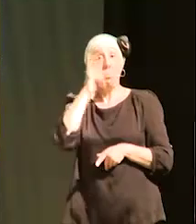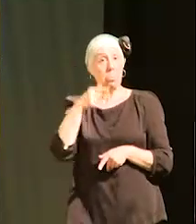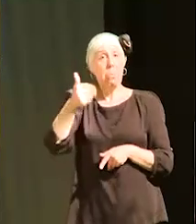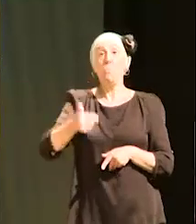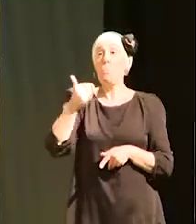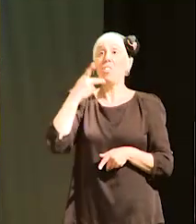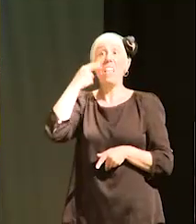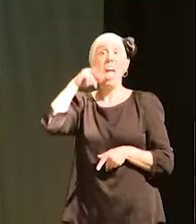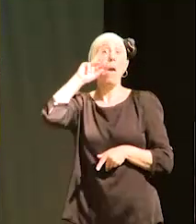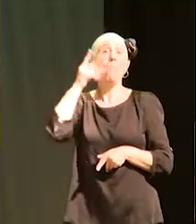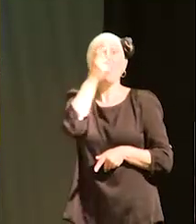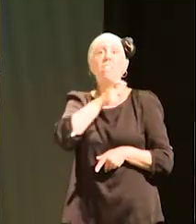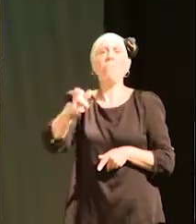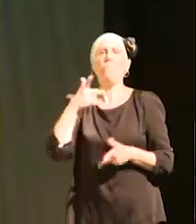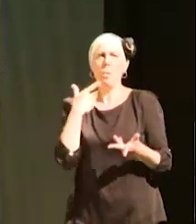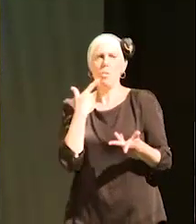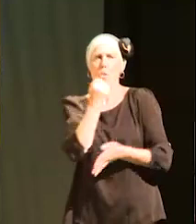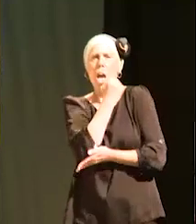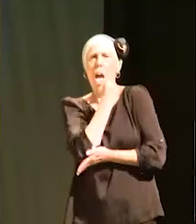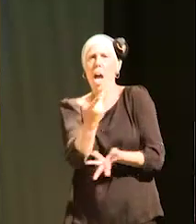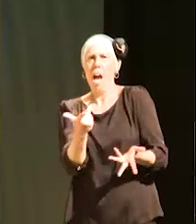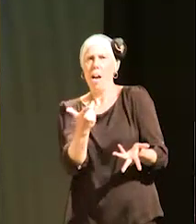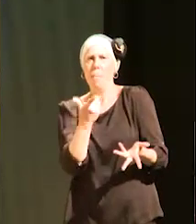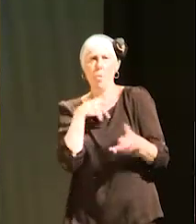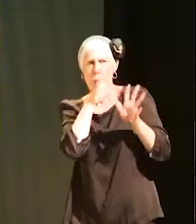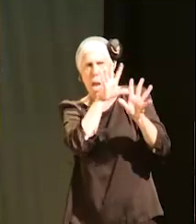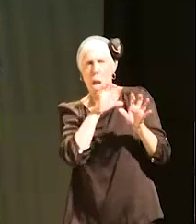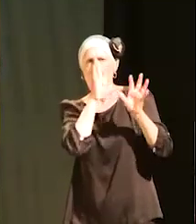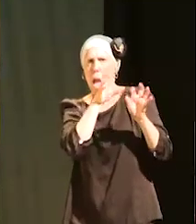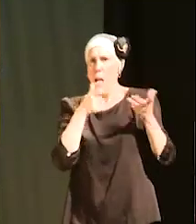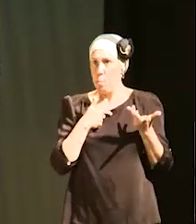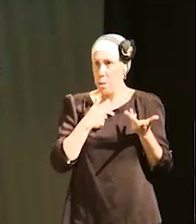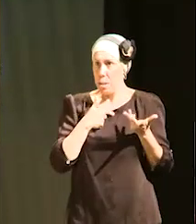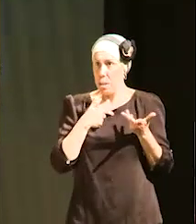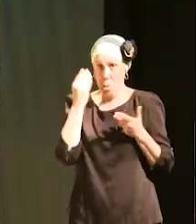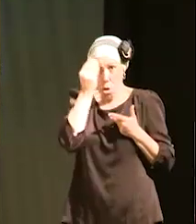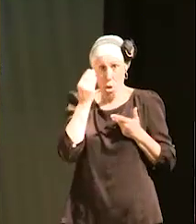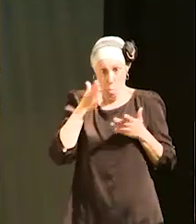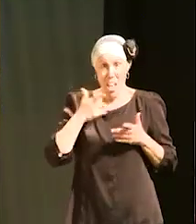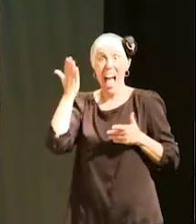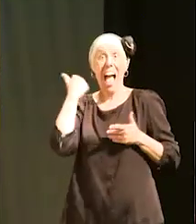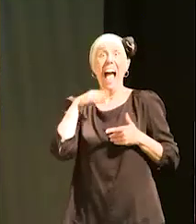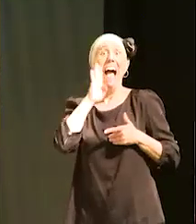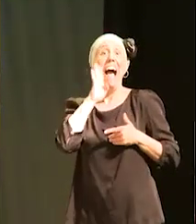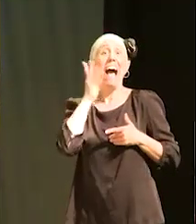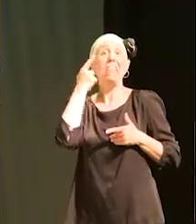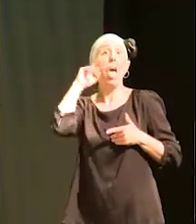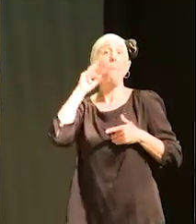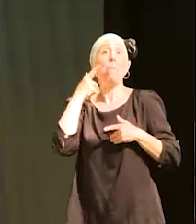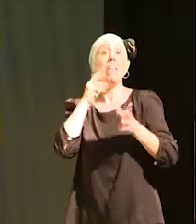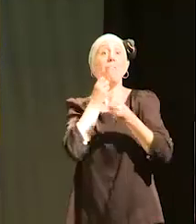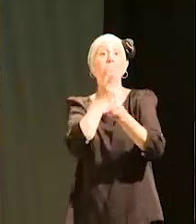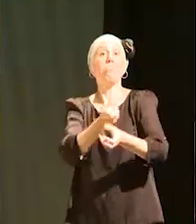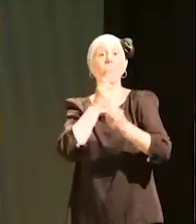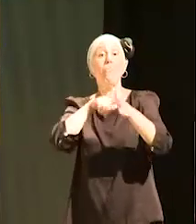pero no olvidar que siempre para mí las experiencias que contaba las cinco tienen esa característica que el